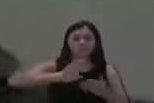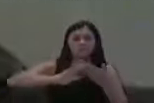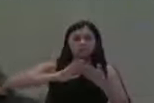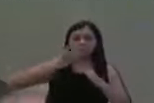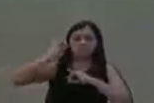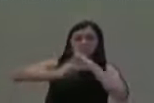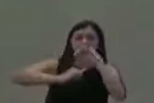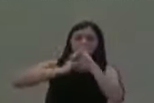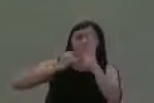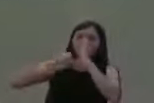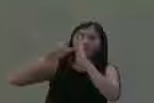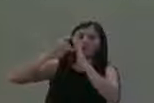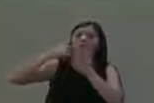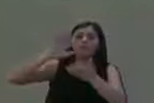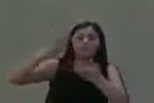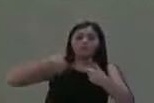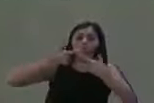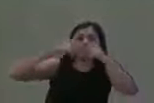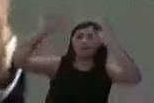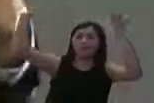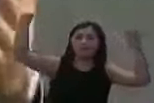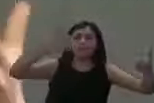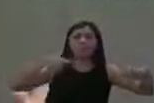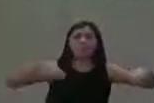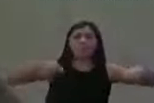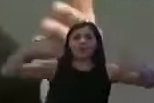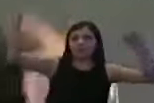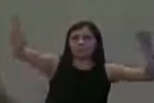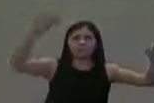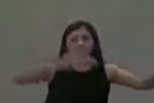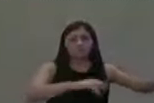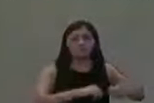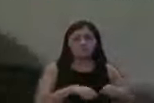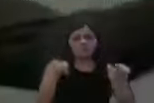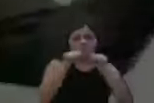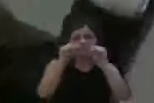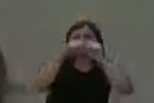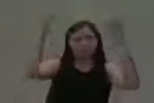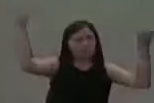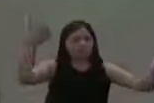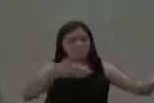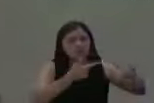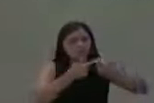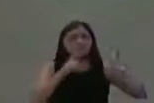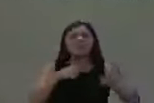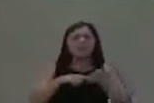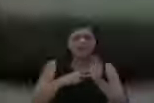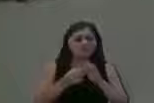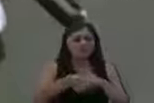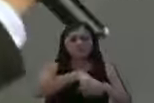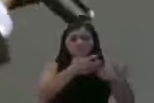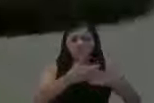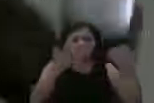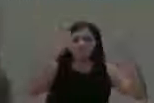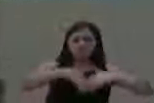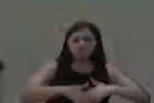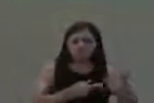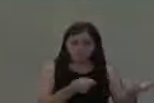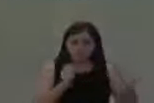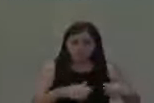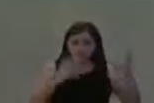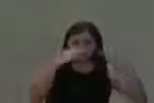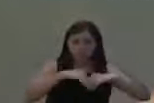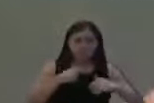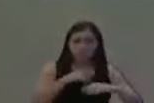en tunguragua la industria del mueble la salvaguardia es para proteger esas micro esas medianas esas pequeñas empresas esas avícolas